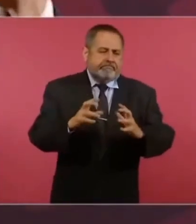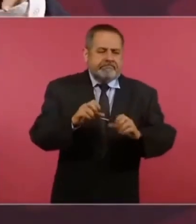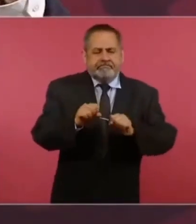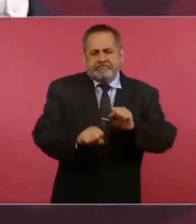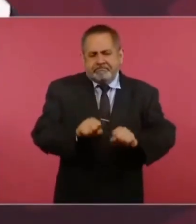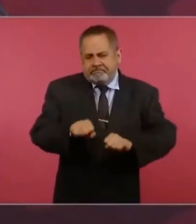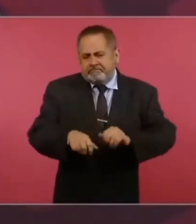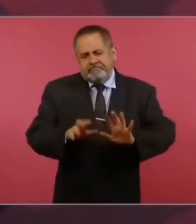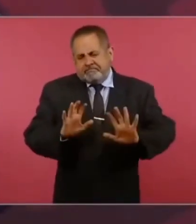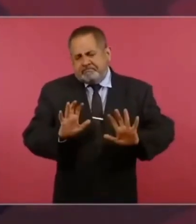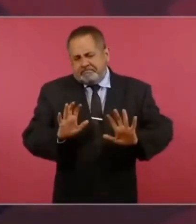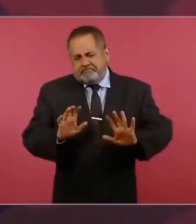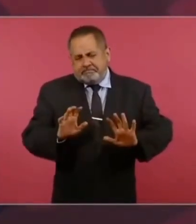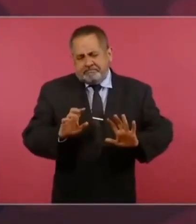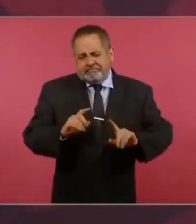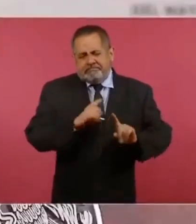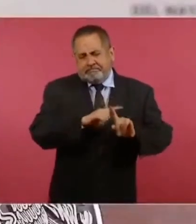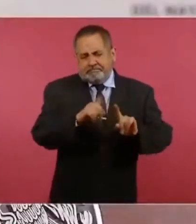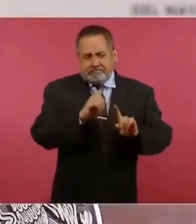era cuando